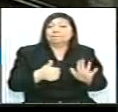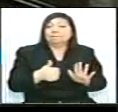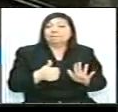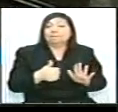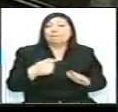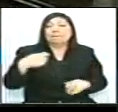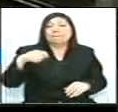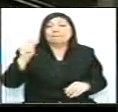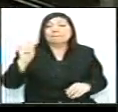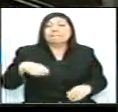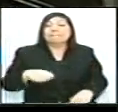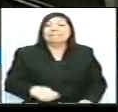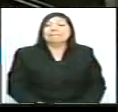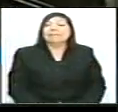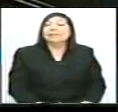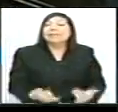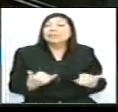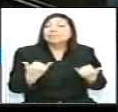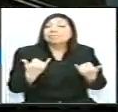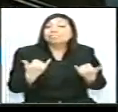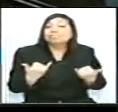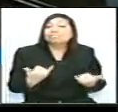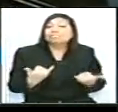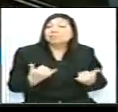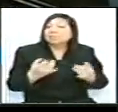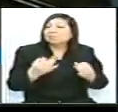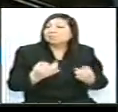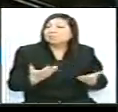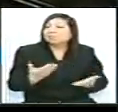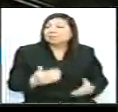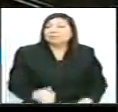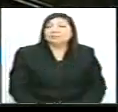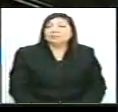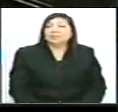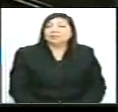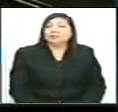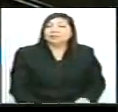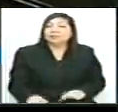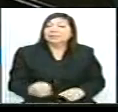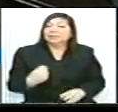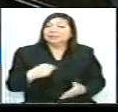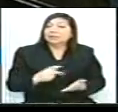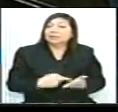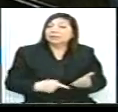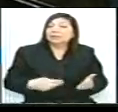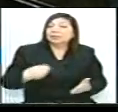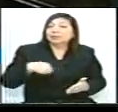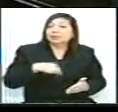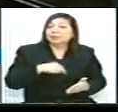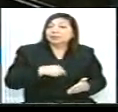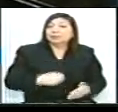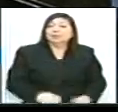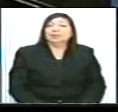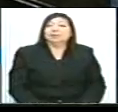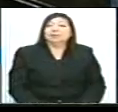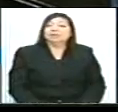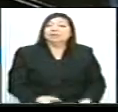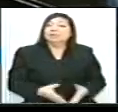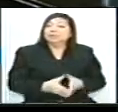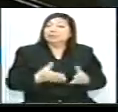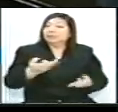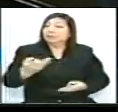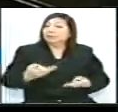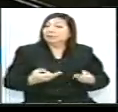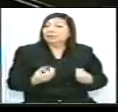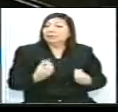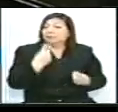66%. Y esto realmente hace que nosotros, gran presupuesto, parte,